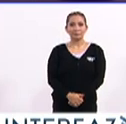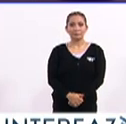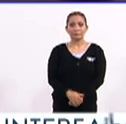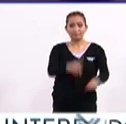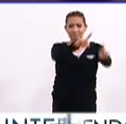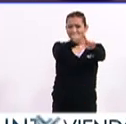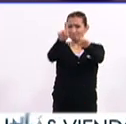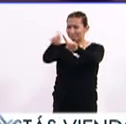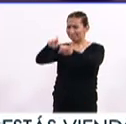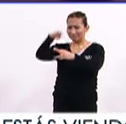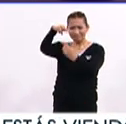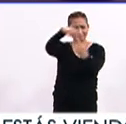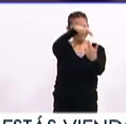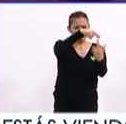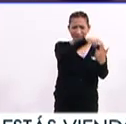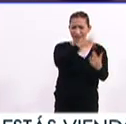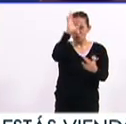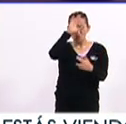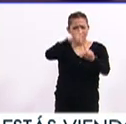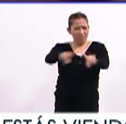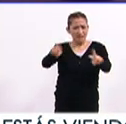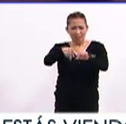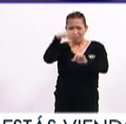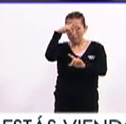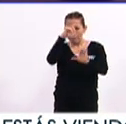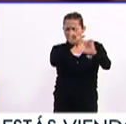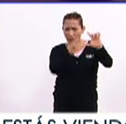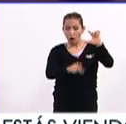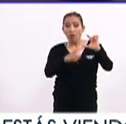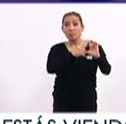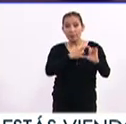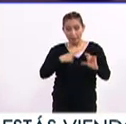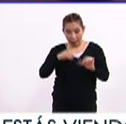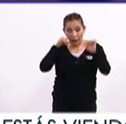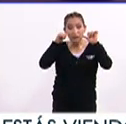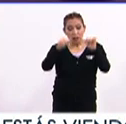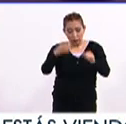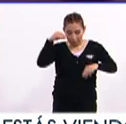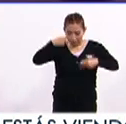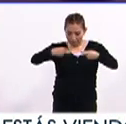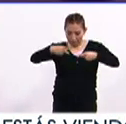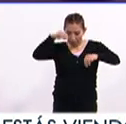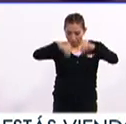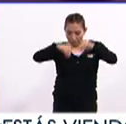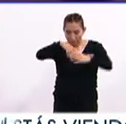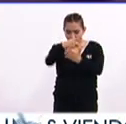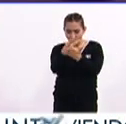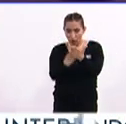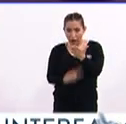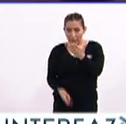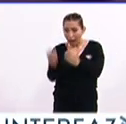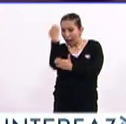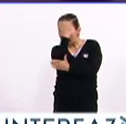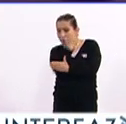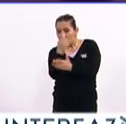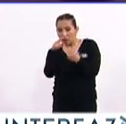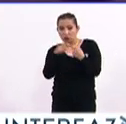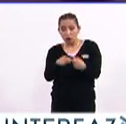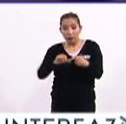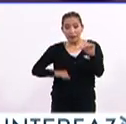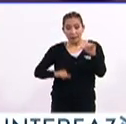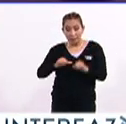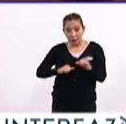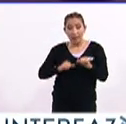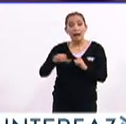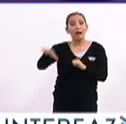La diversidad regional y cultural del país que se debe tomar en cuenta en la elaboración de los planes y programas de evaluaciones y acciones